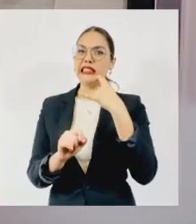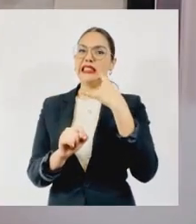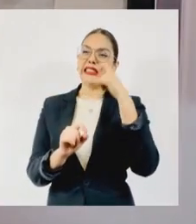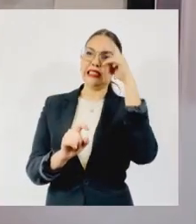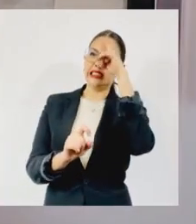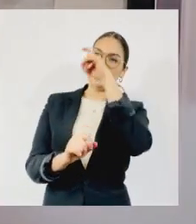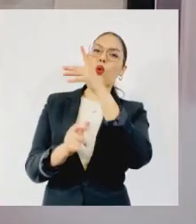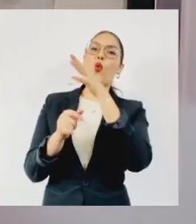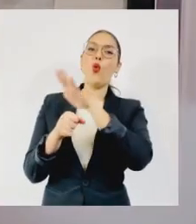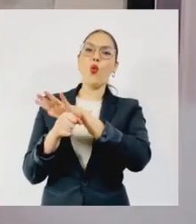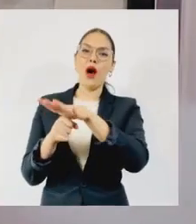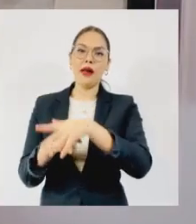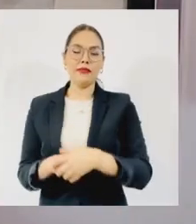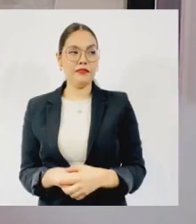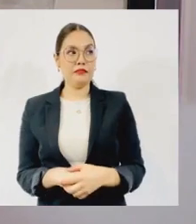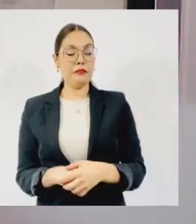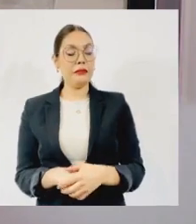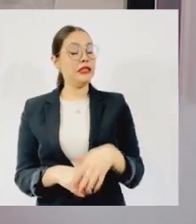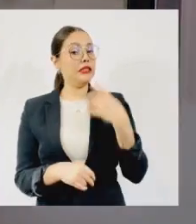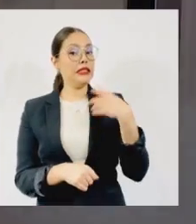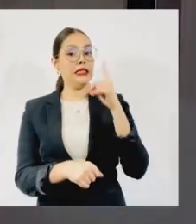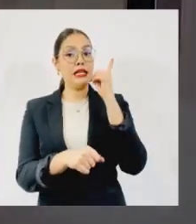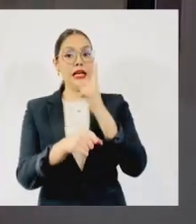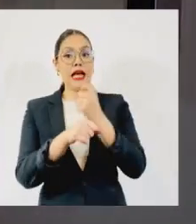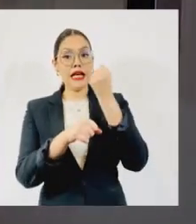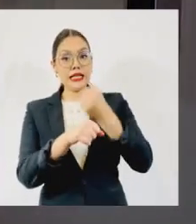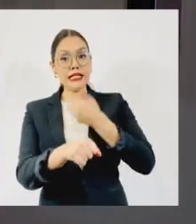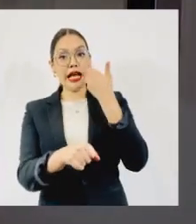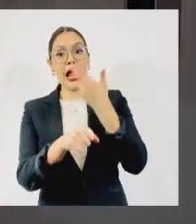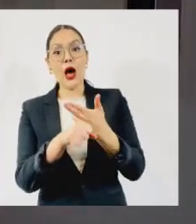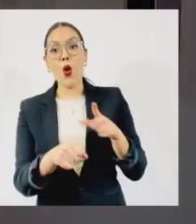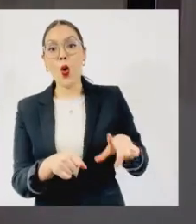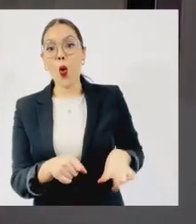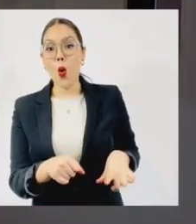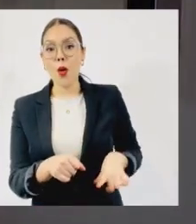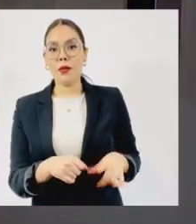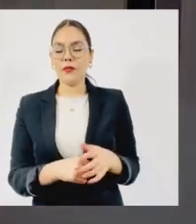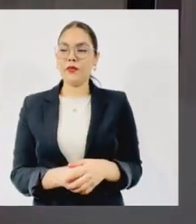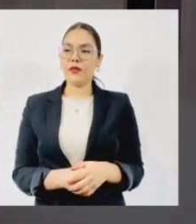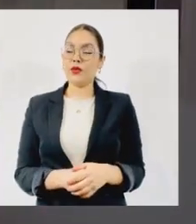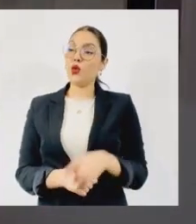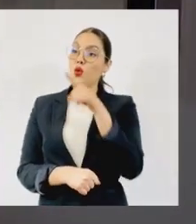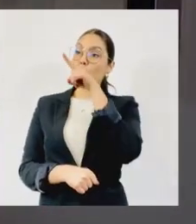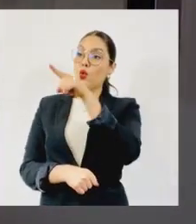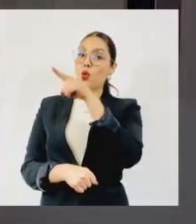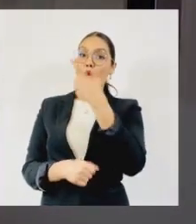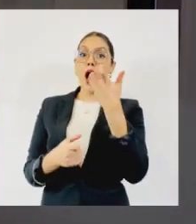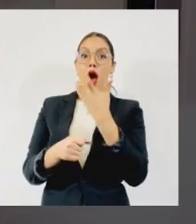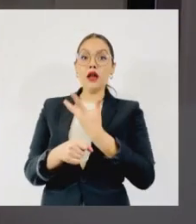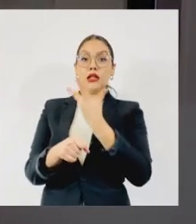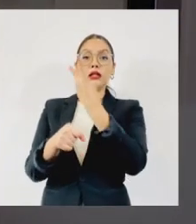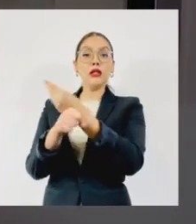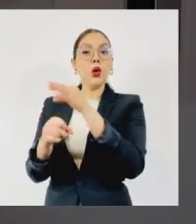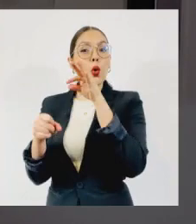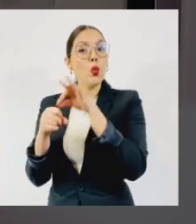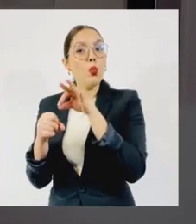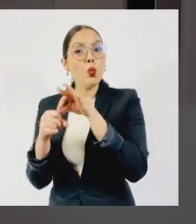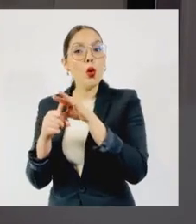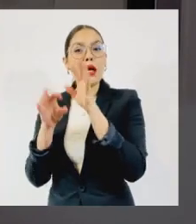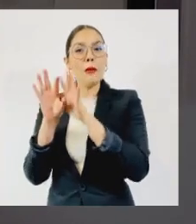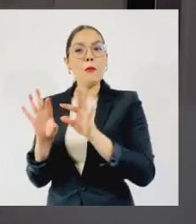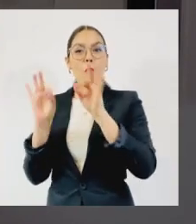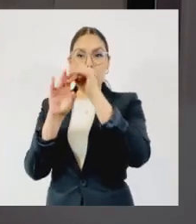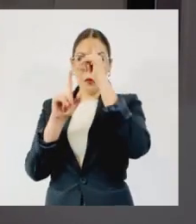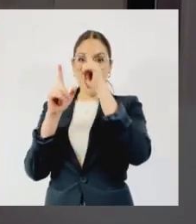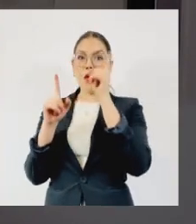Sin duda alguna en la Secretaría de Gobernación. Fue tu voto el que liberó a Florence Cassés después de casi 8 años de prisión. ¿Cómo fue